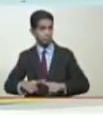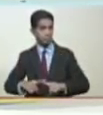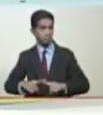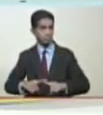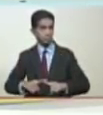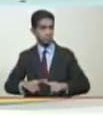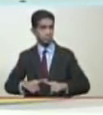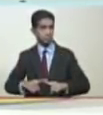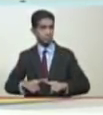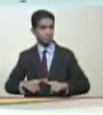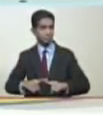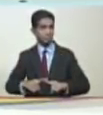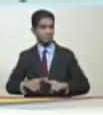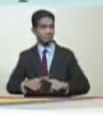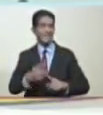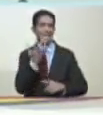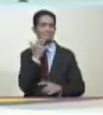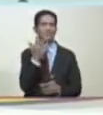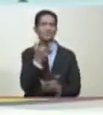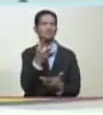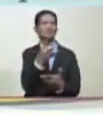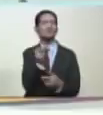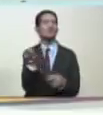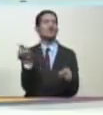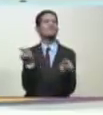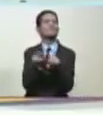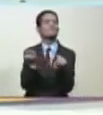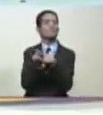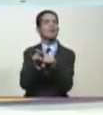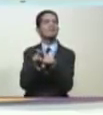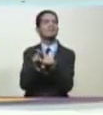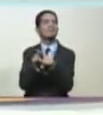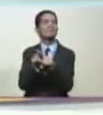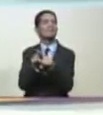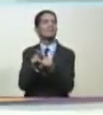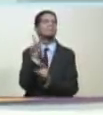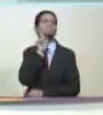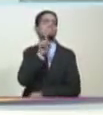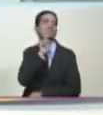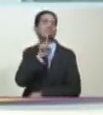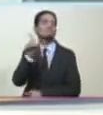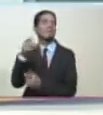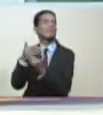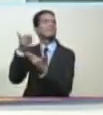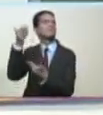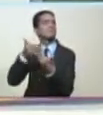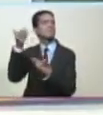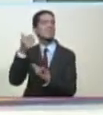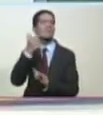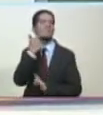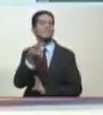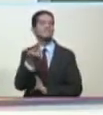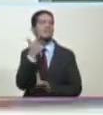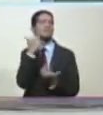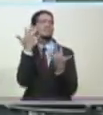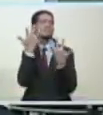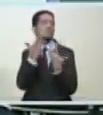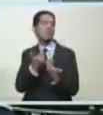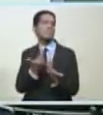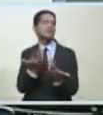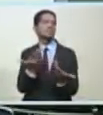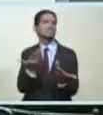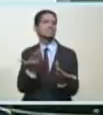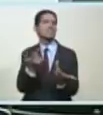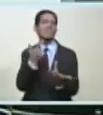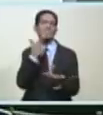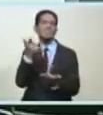las falsas encuestas de los mercenarios de las estadísticas que ponían números falsos y le